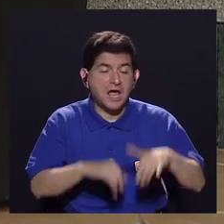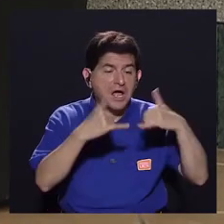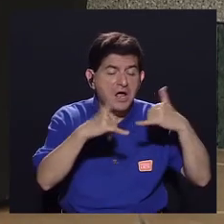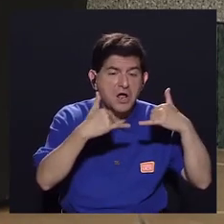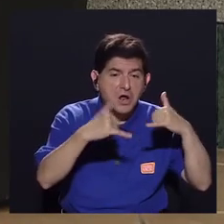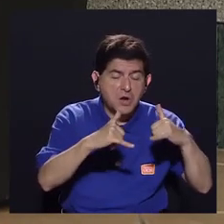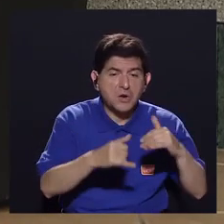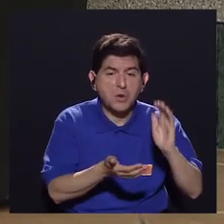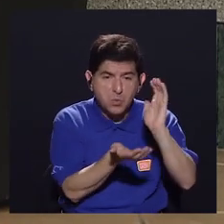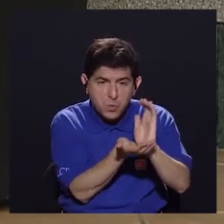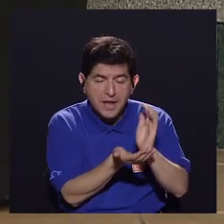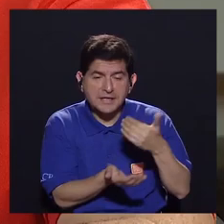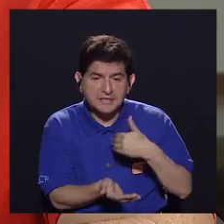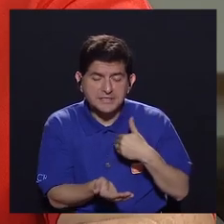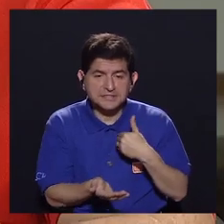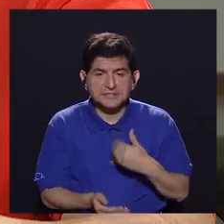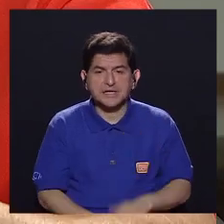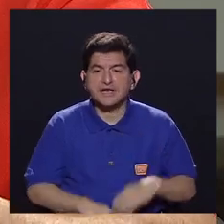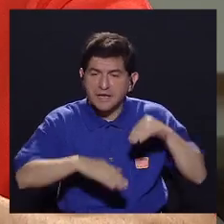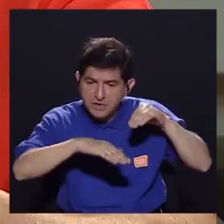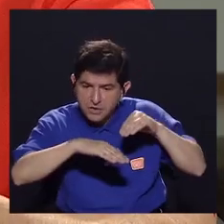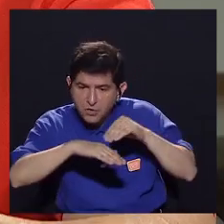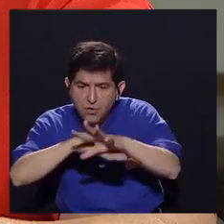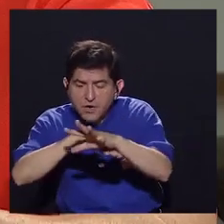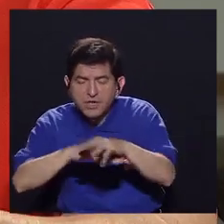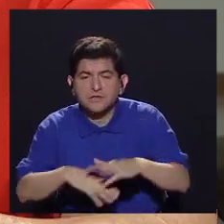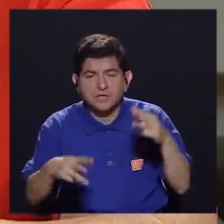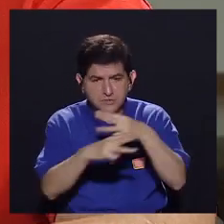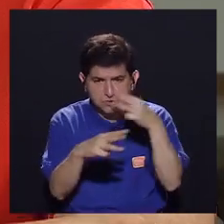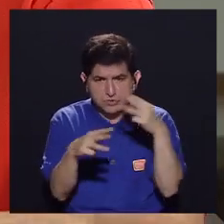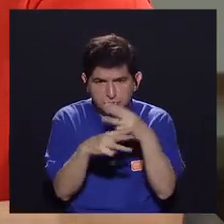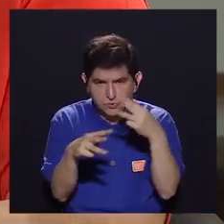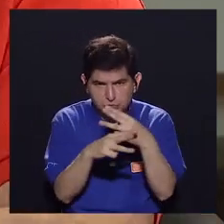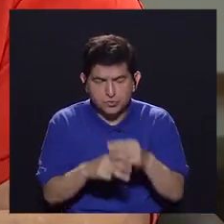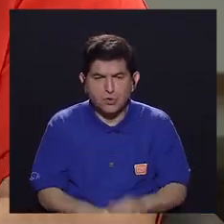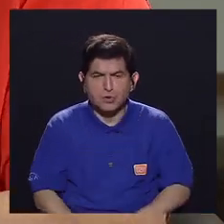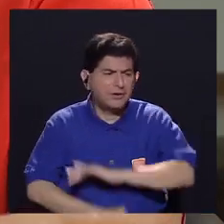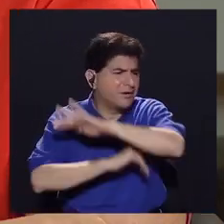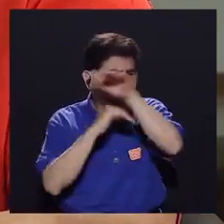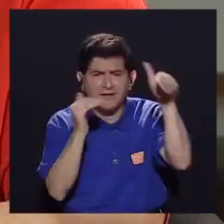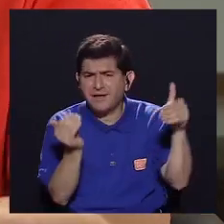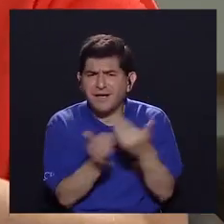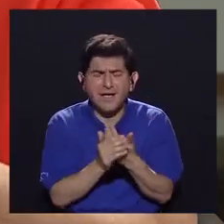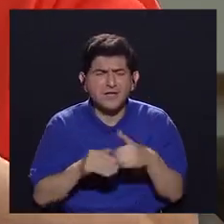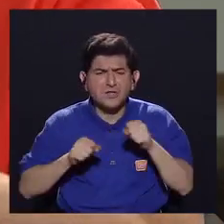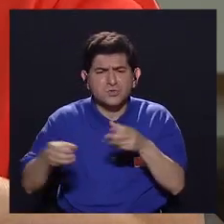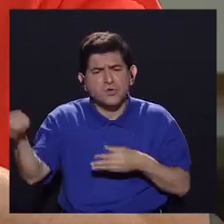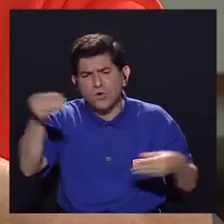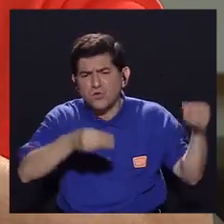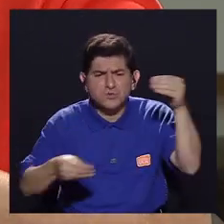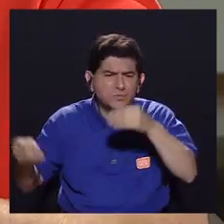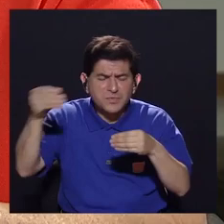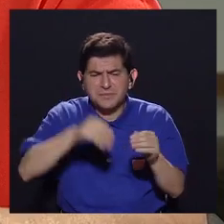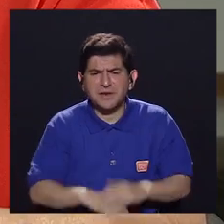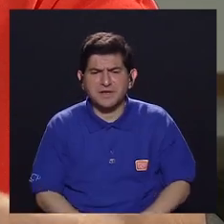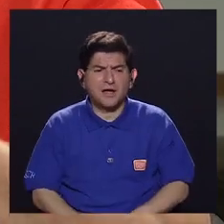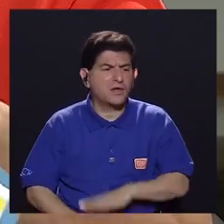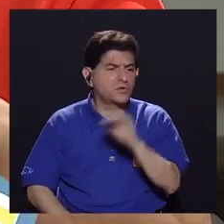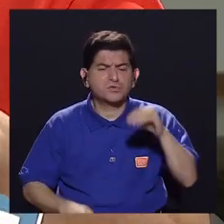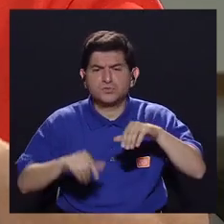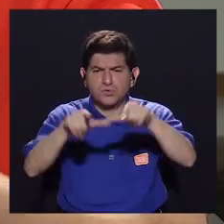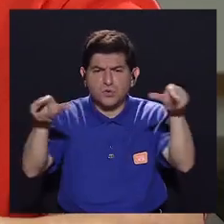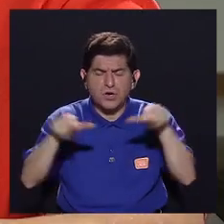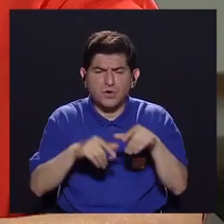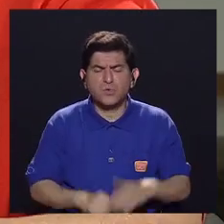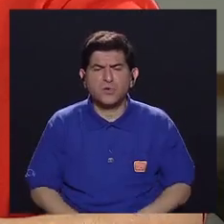pues encuentra muchos juguetes que tienen una cierta orientación hacia las matemáticas, ¿no? Lo encuentras en todos los